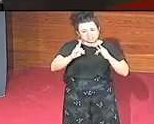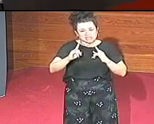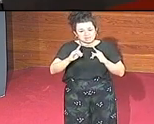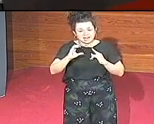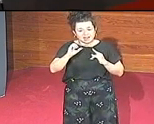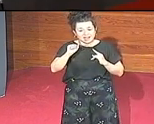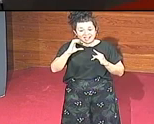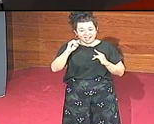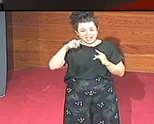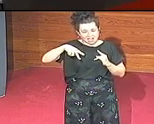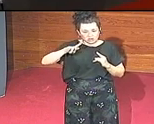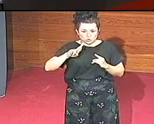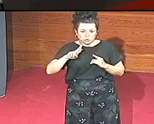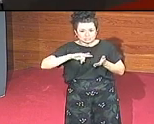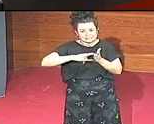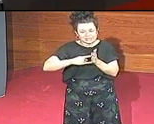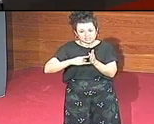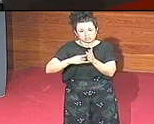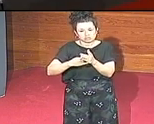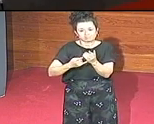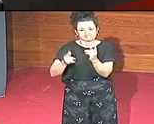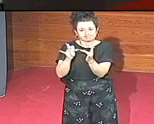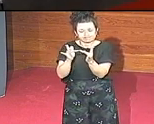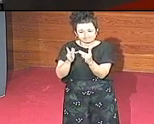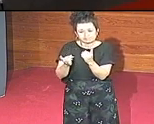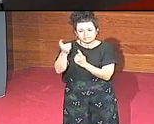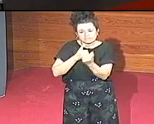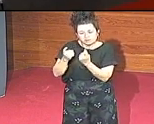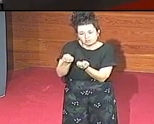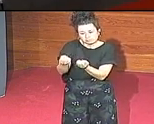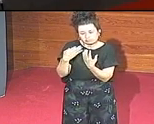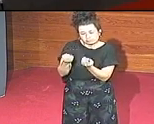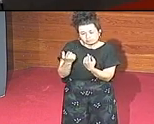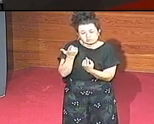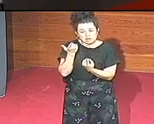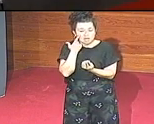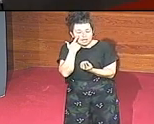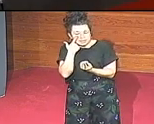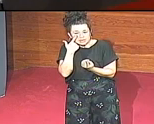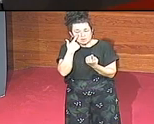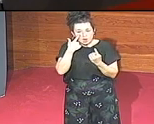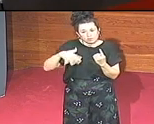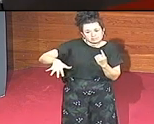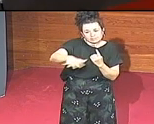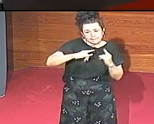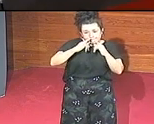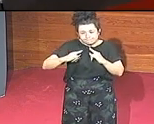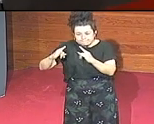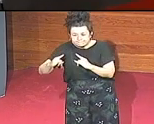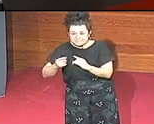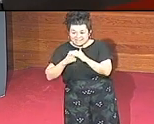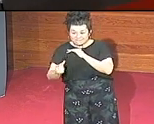contacto con técnicos allí y te pasan información después de cómo era de como son básicamente los campos de refugiados